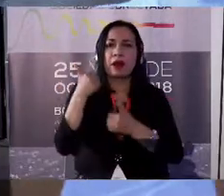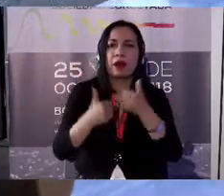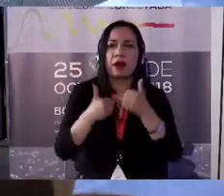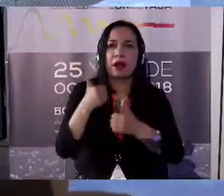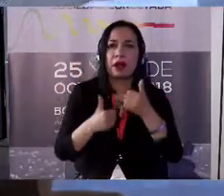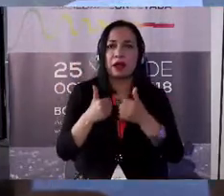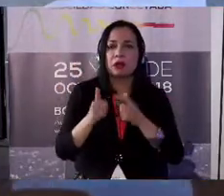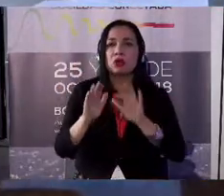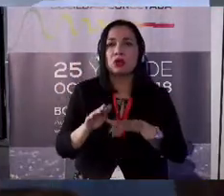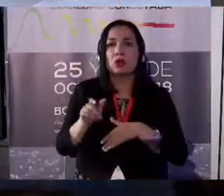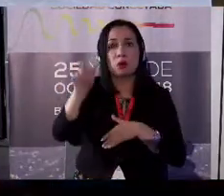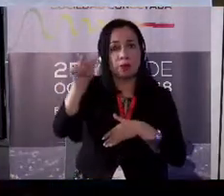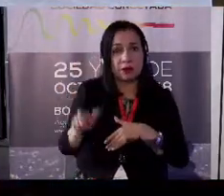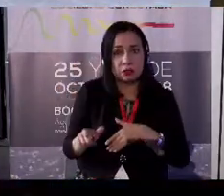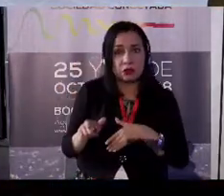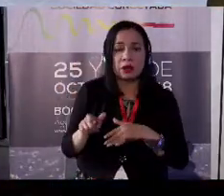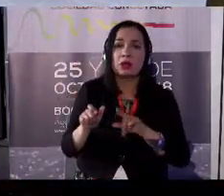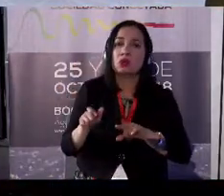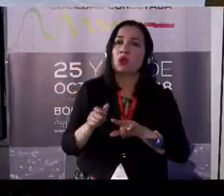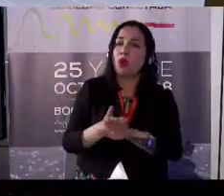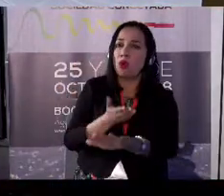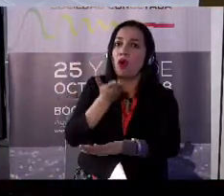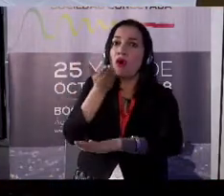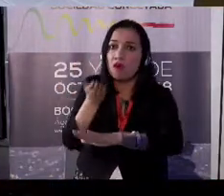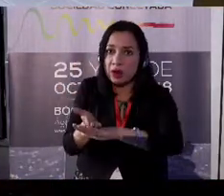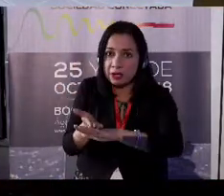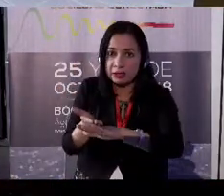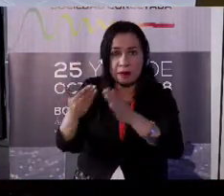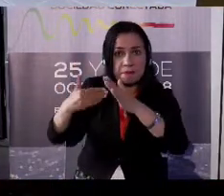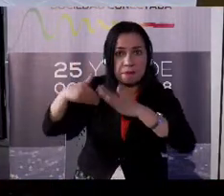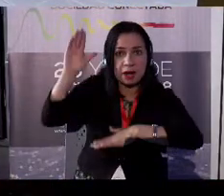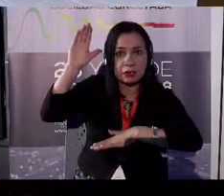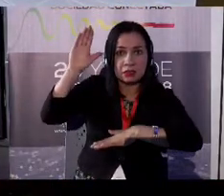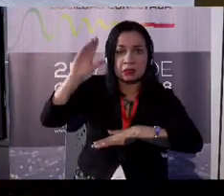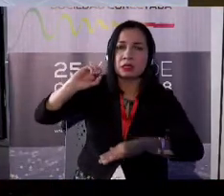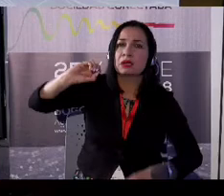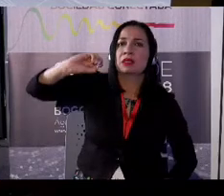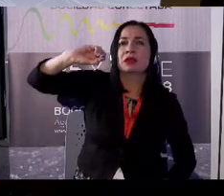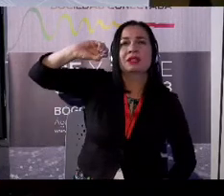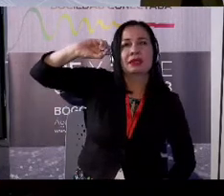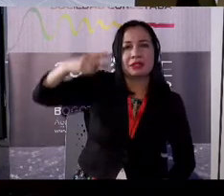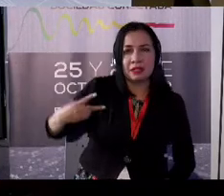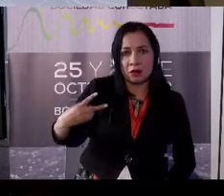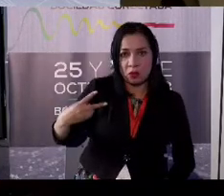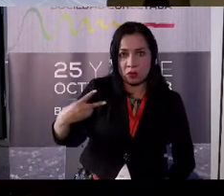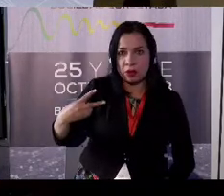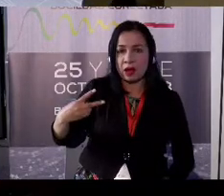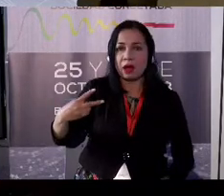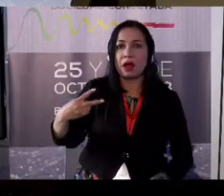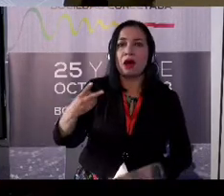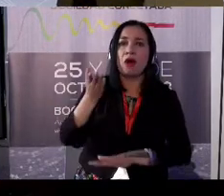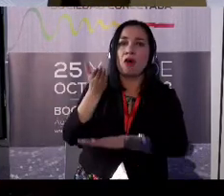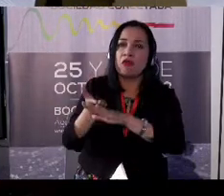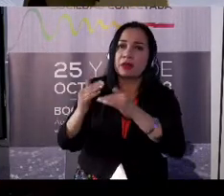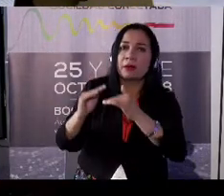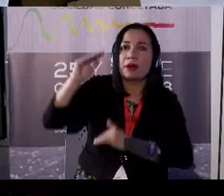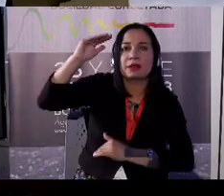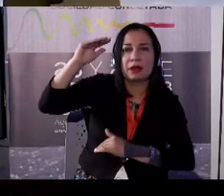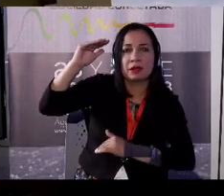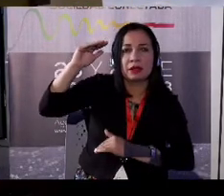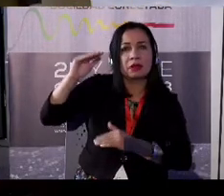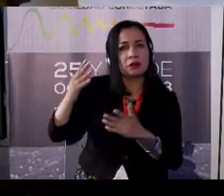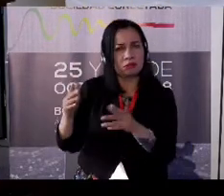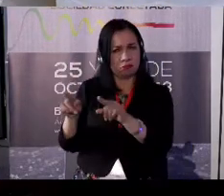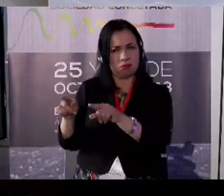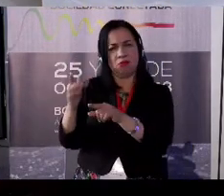quien haya hecho la mayor oferta, pero va a pagar la segunda oferta más alta. Dice, bueno, ¿pero